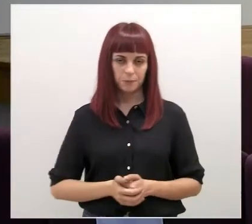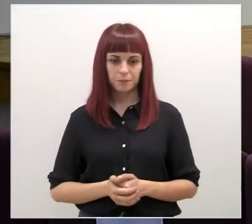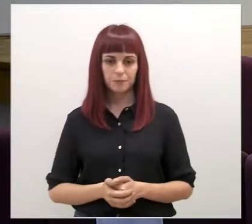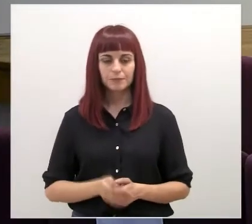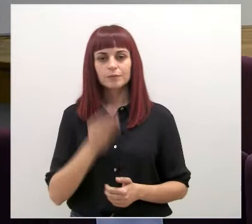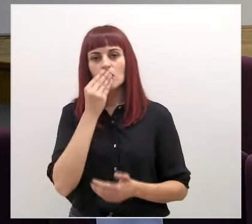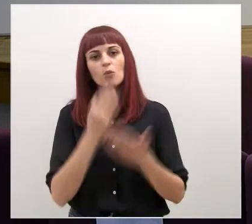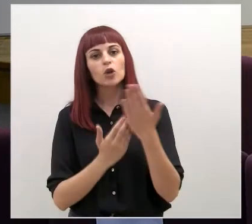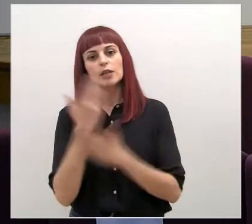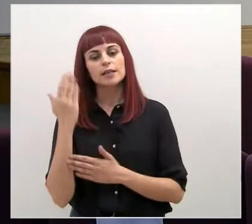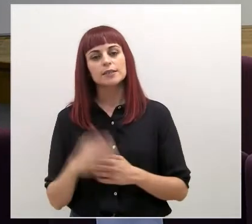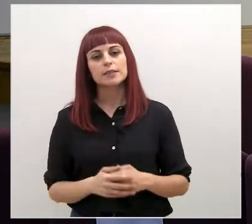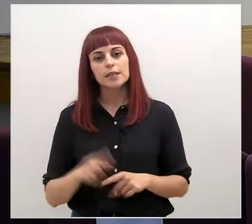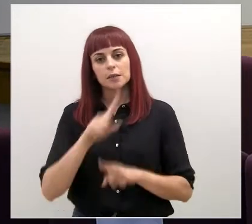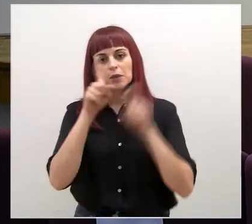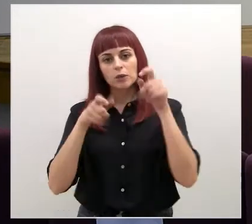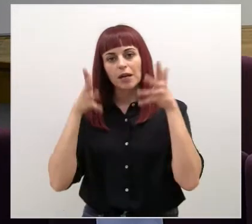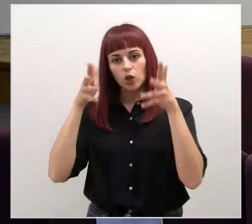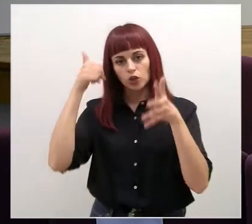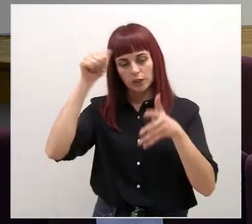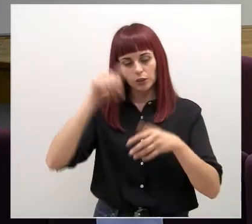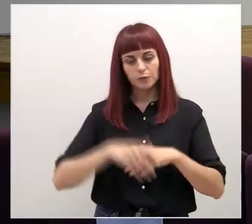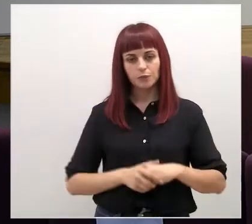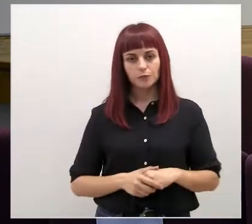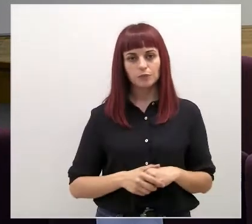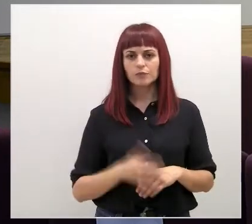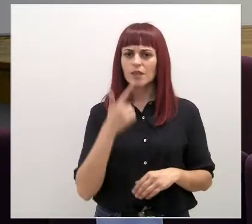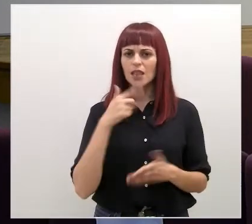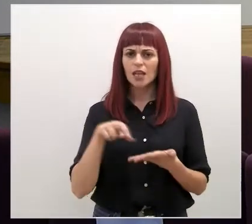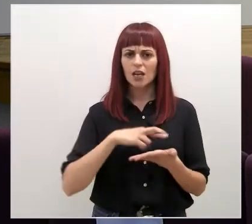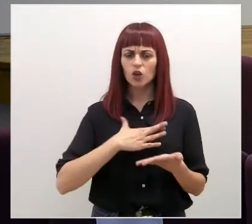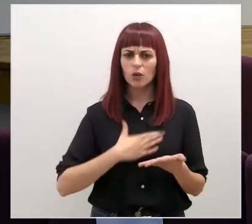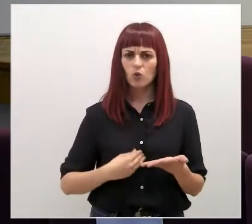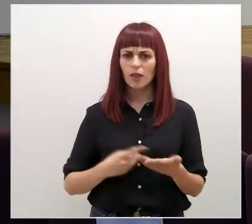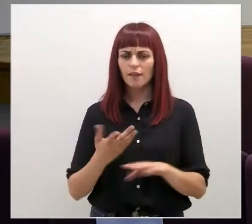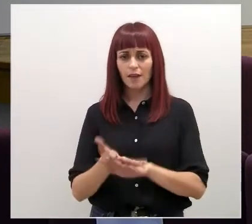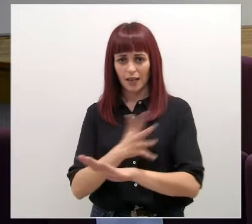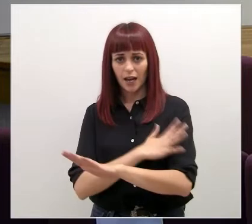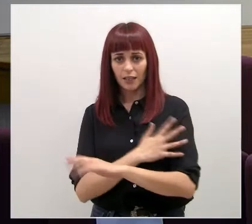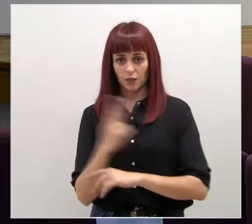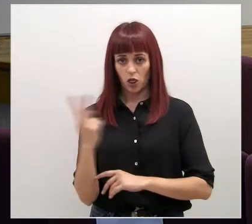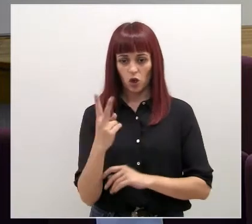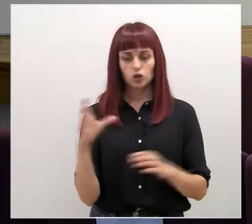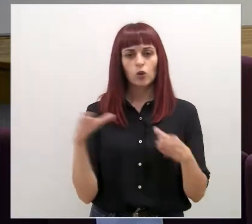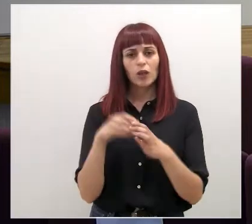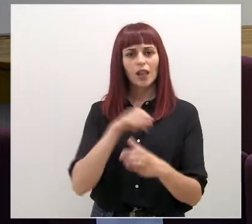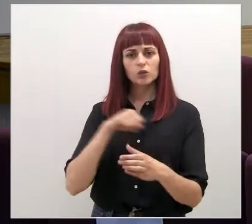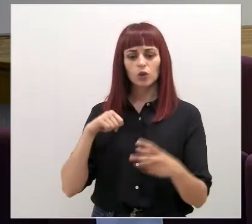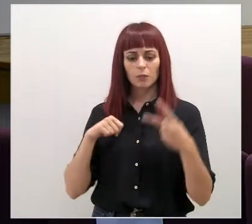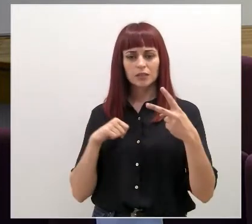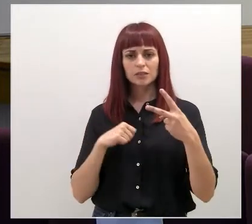Buenos días. Para el consejero, decía que la región de Murcia, junto a Baleares, es la comunidad que